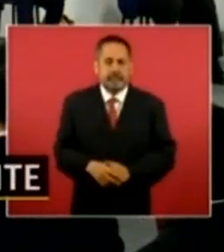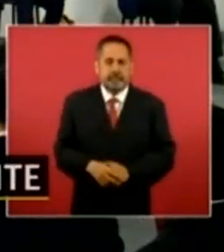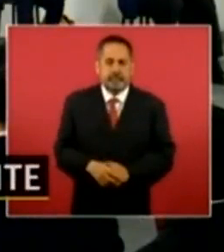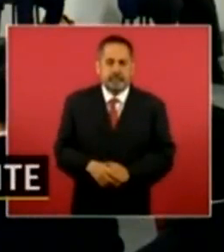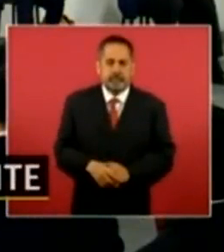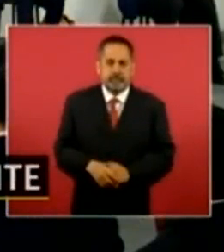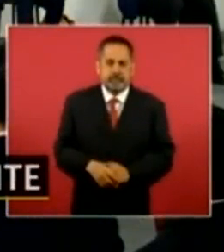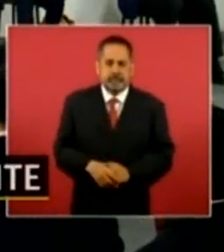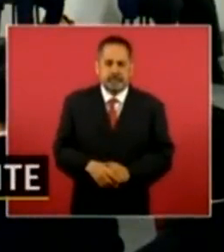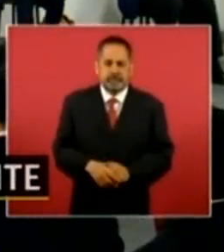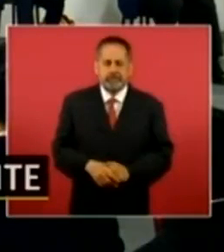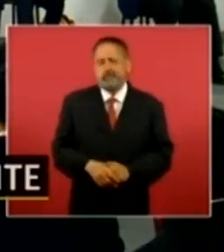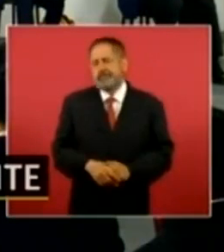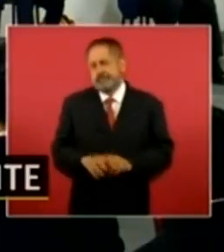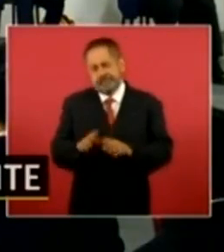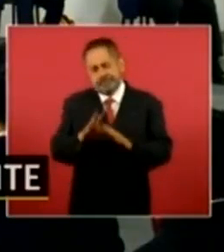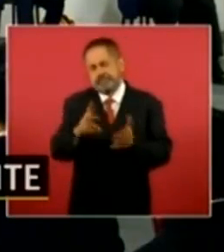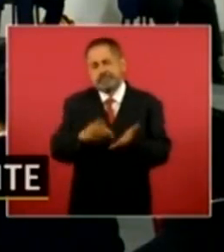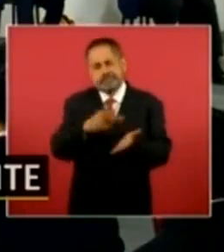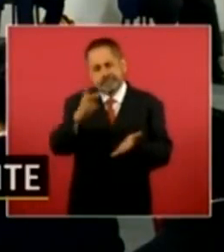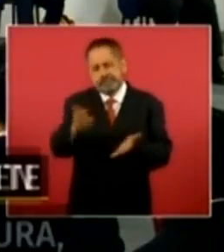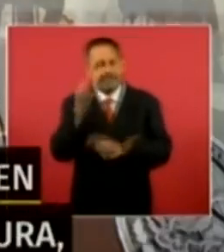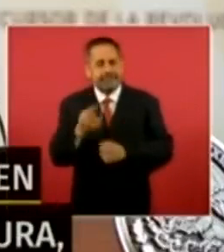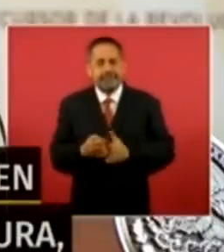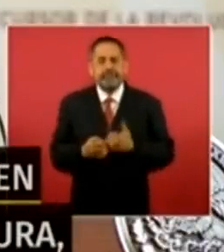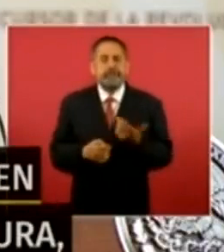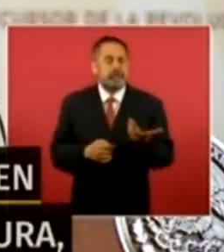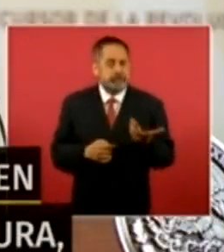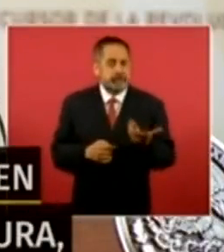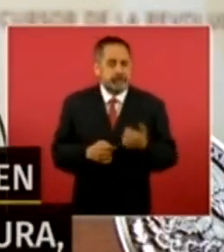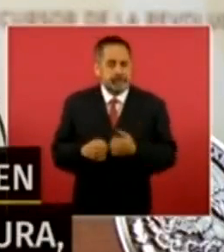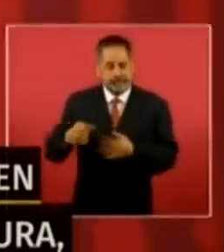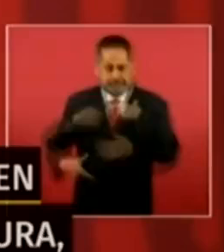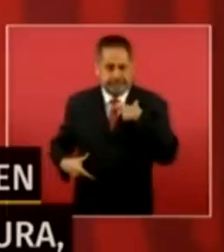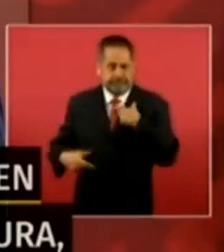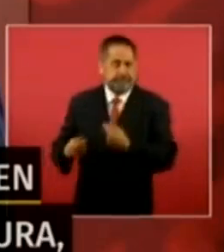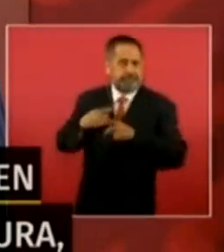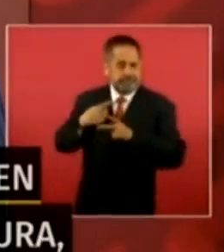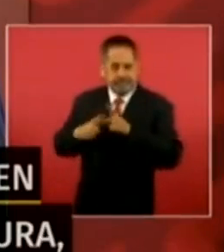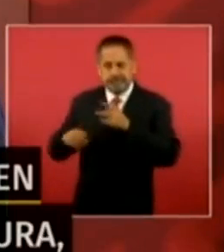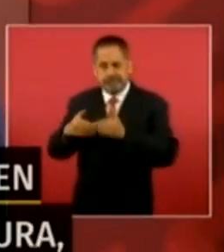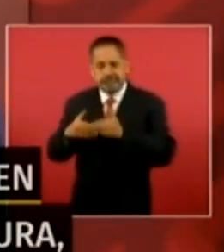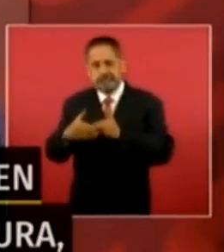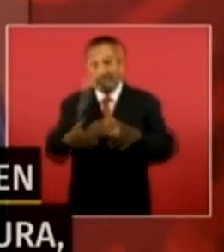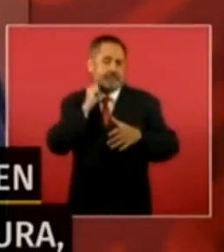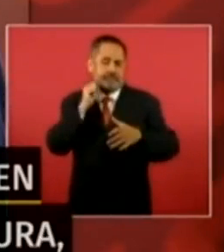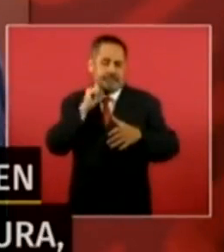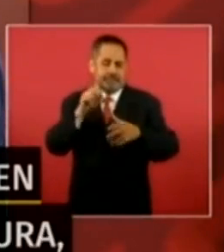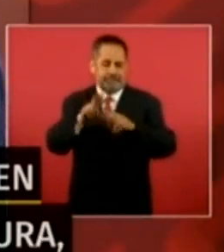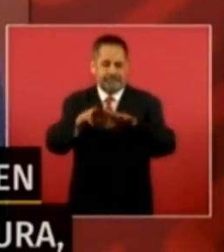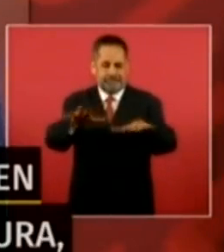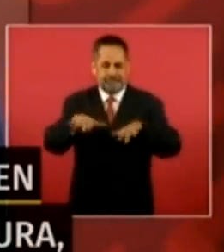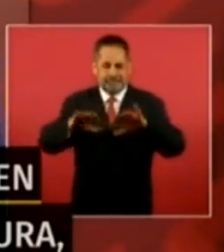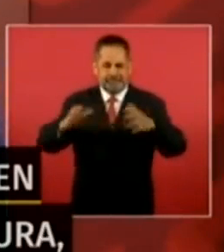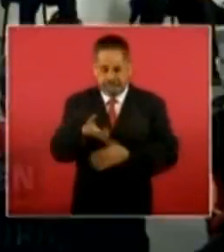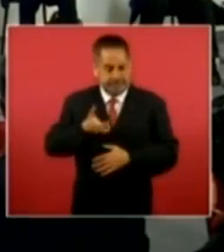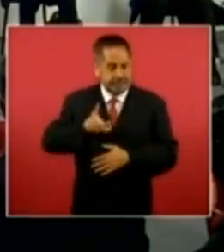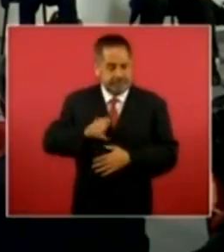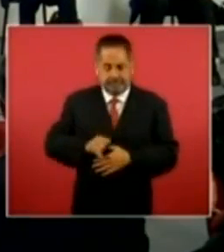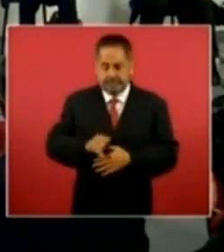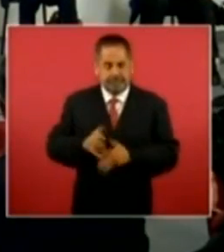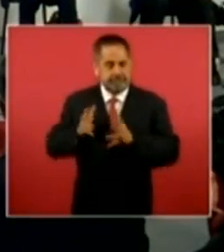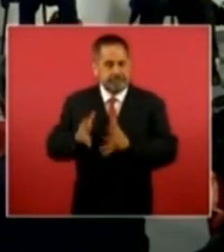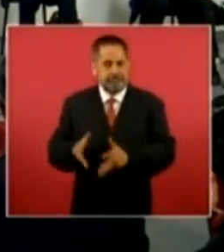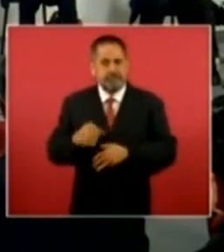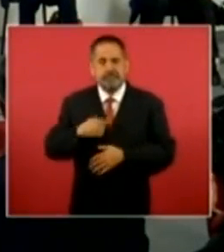Nieto? Y hemos hablado bastante sobre estos asuntos. Desde que tomé posesión en el Congreso, definí mi postura.